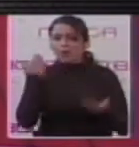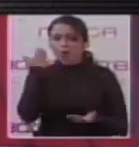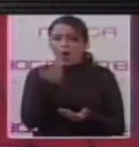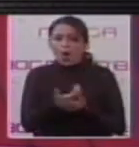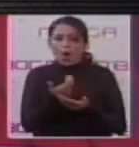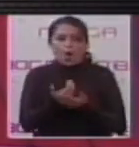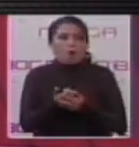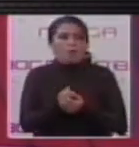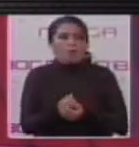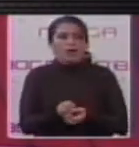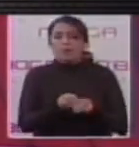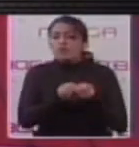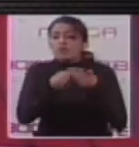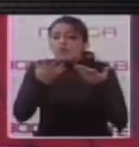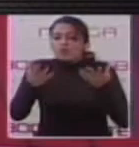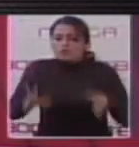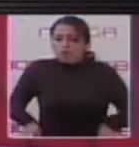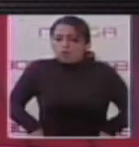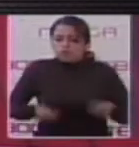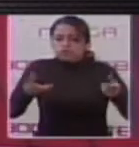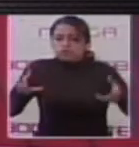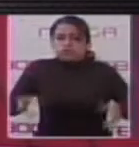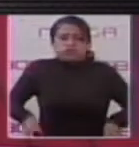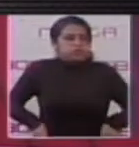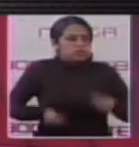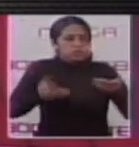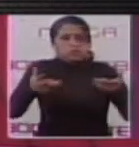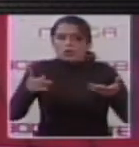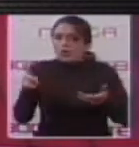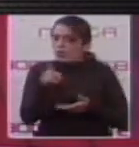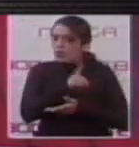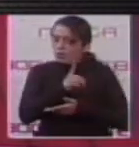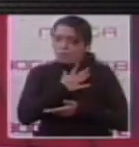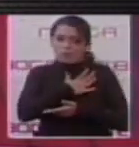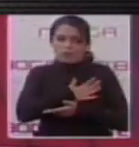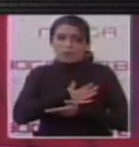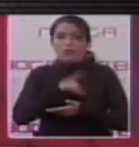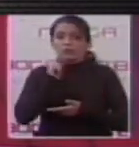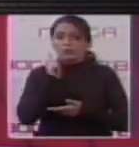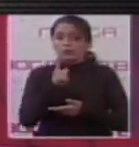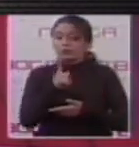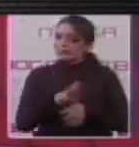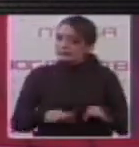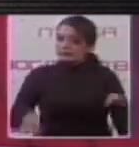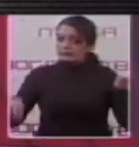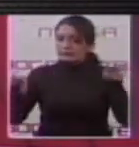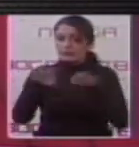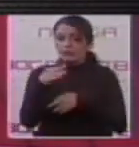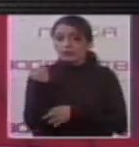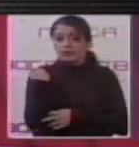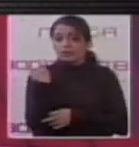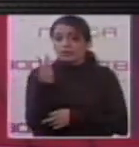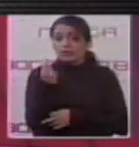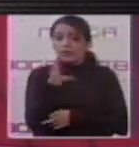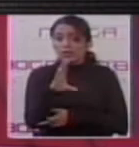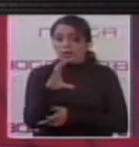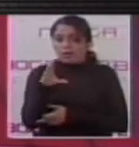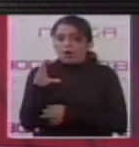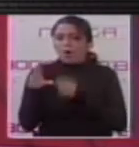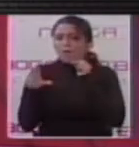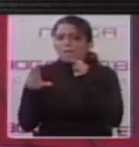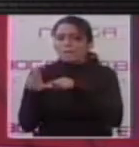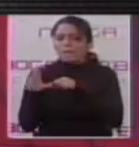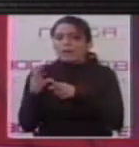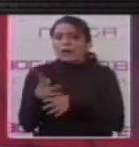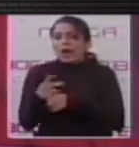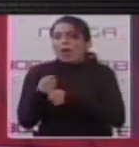A expensas de la liquidez del negocio. Tu negocio siempre debe tener liquidez para enfrentar sus compromisos y también para los